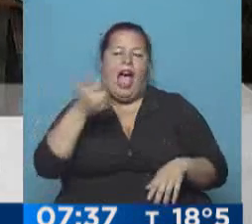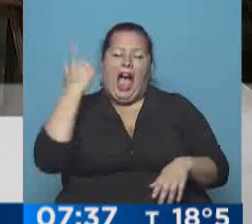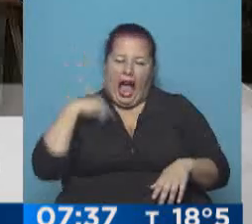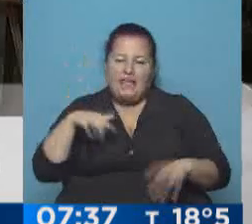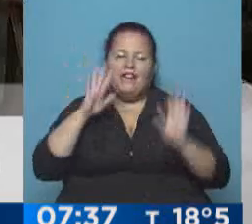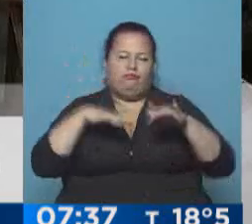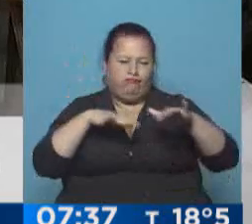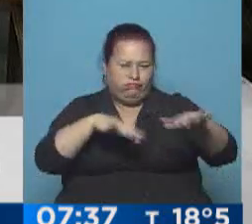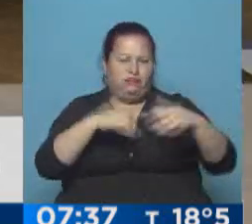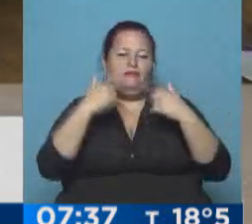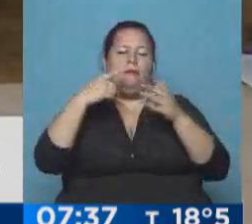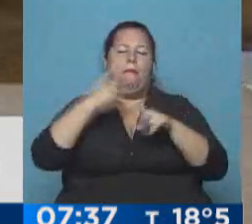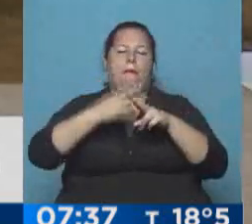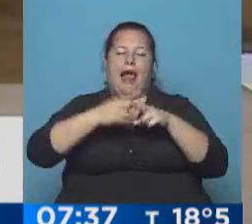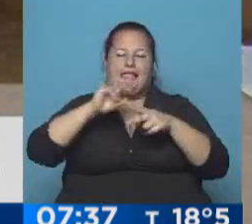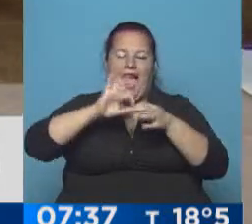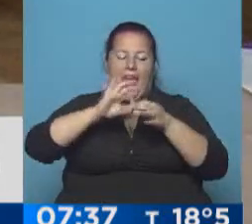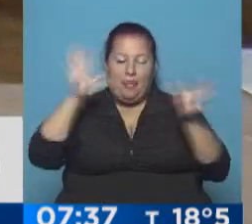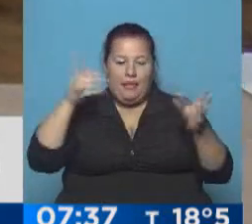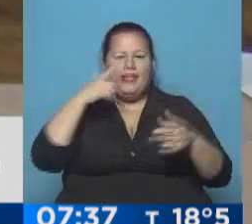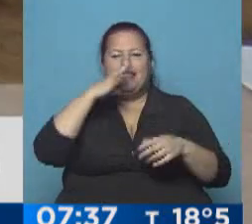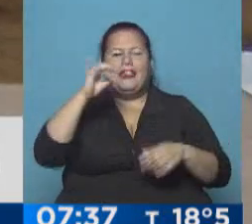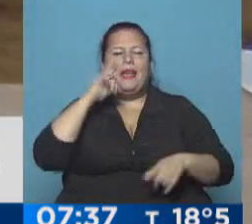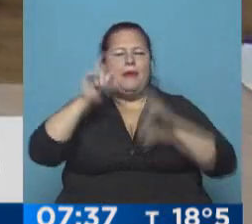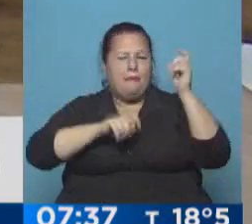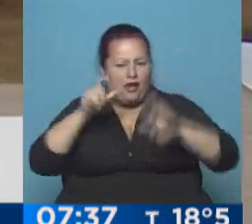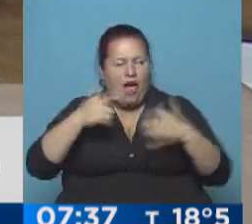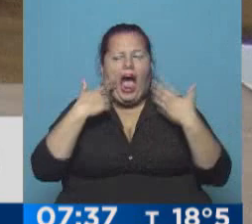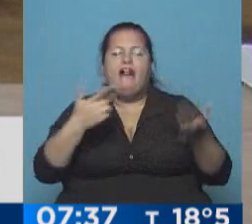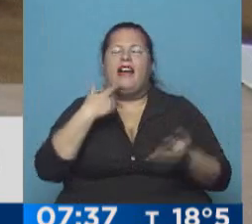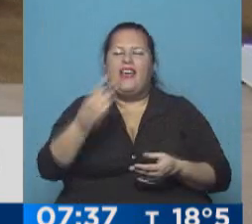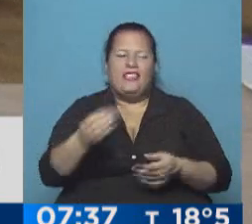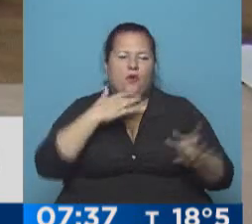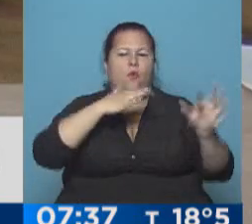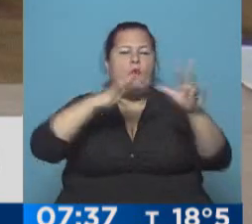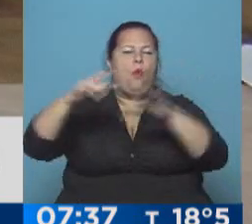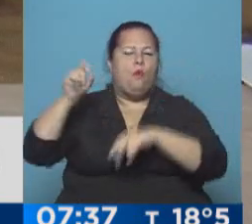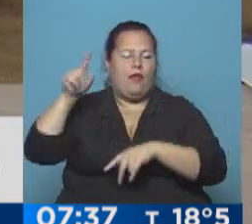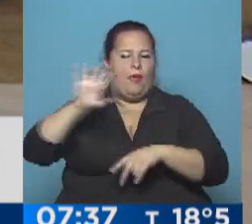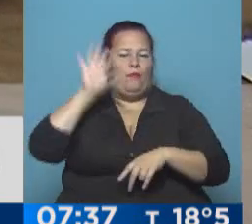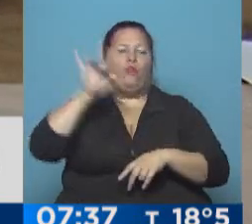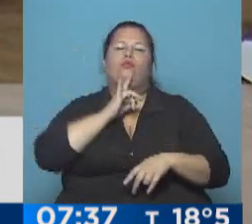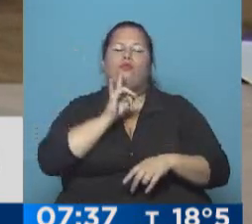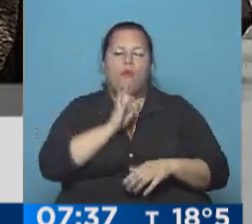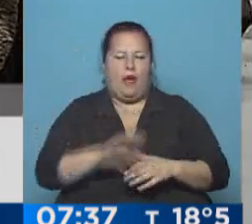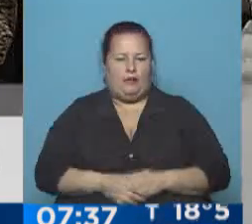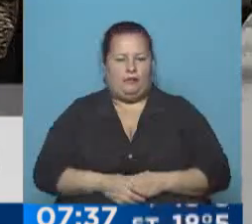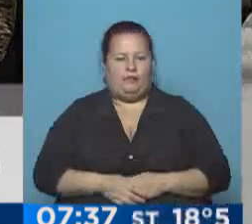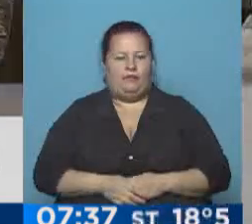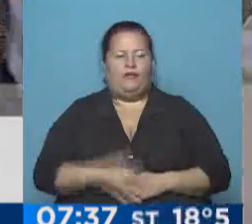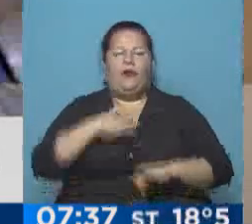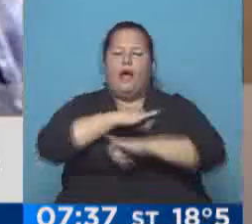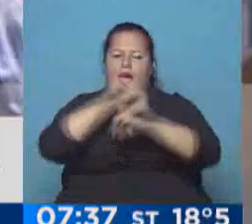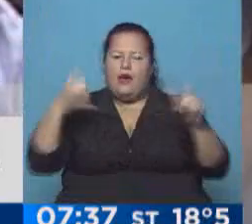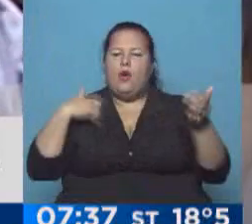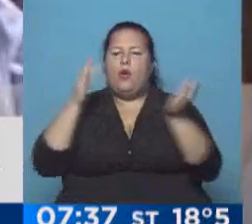una manifestación en la plaza Independencia con 70,000 personas Pero vamos a escuchar alguna de las voces que llegan justamente desde la provincia de tucumán decirle que con